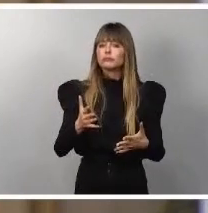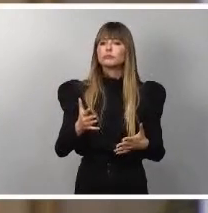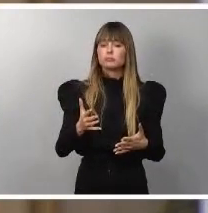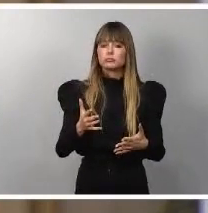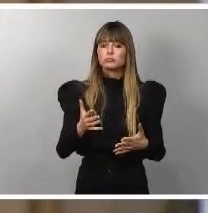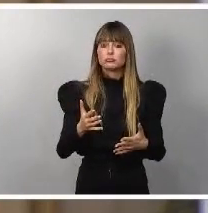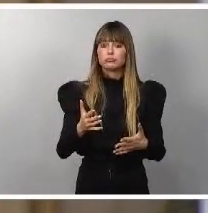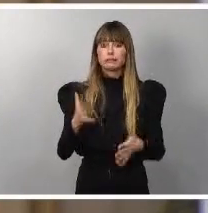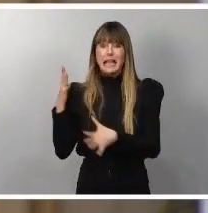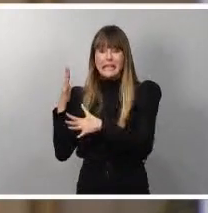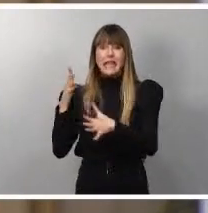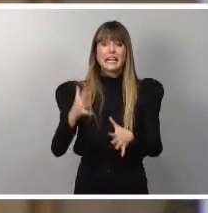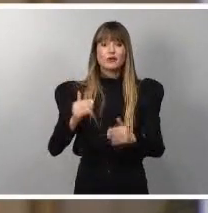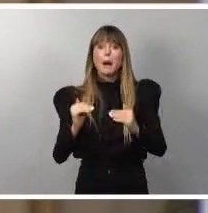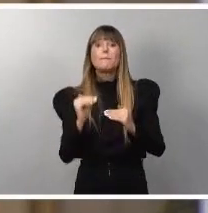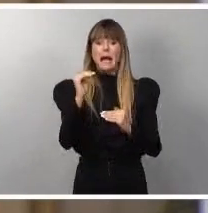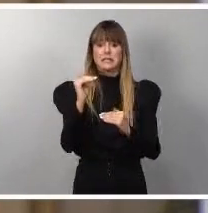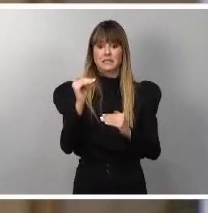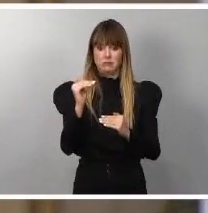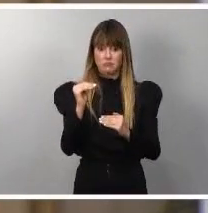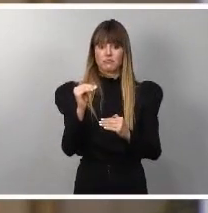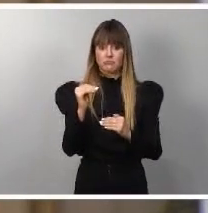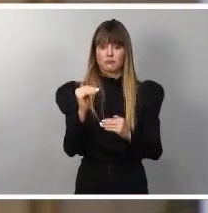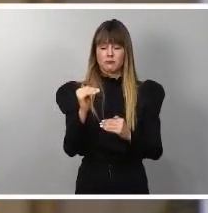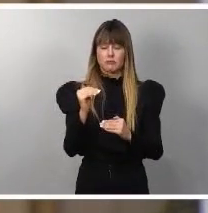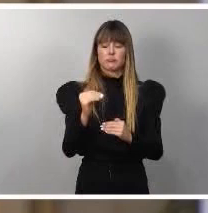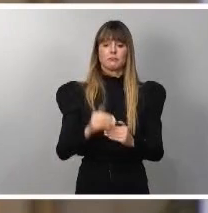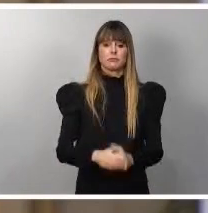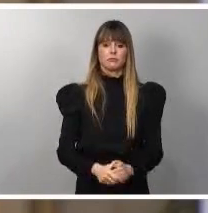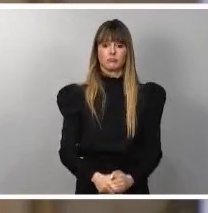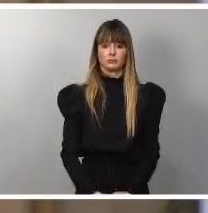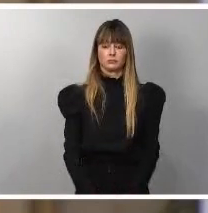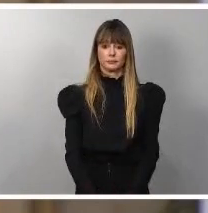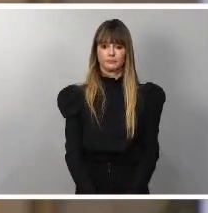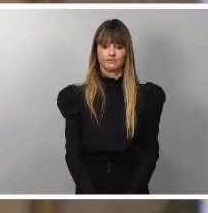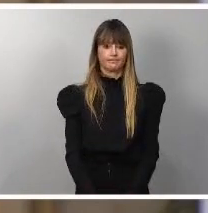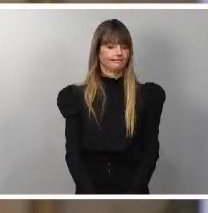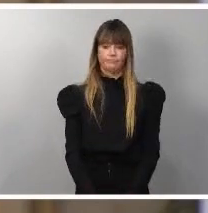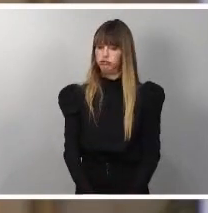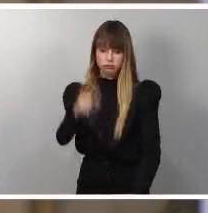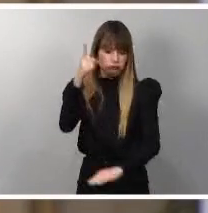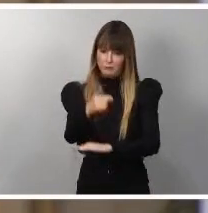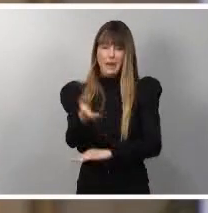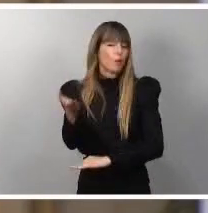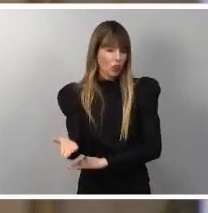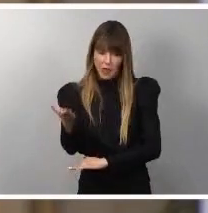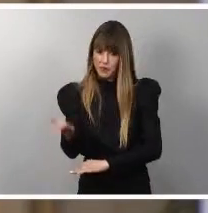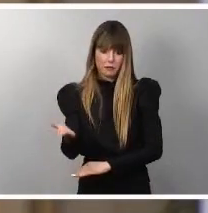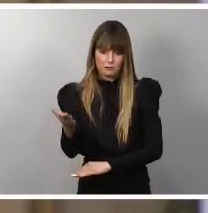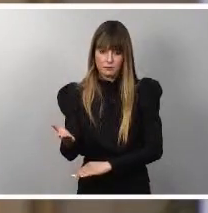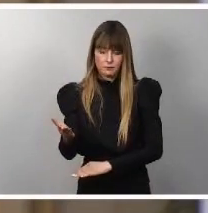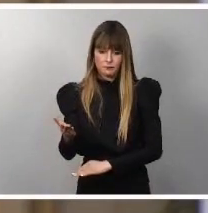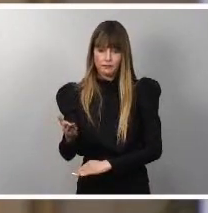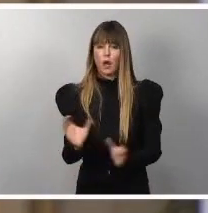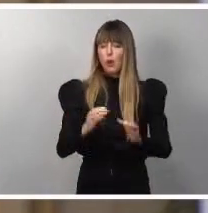Más de una década. Por tanto, creo que es imperativo para todas las fuerzas